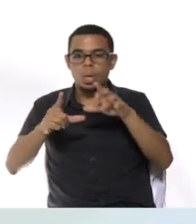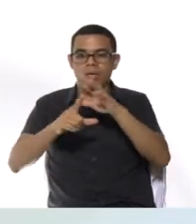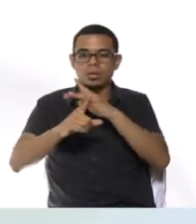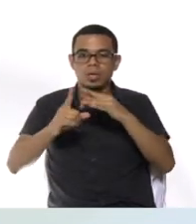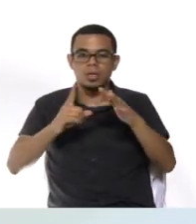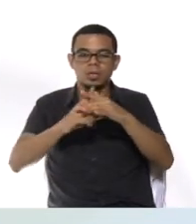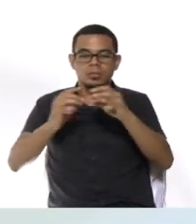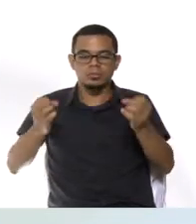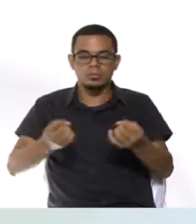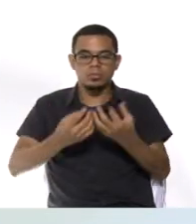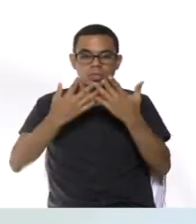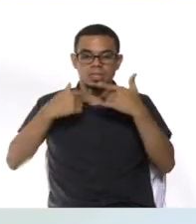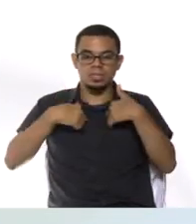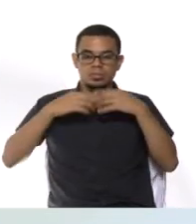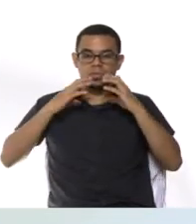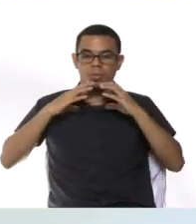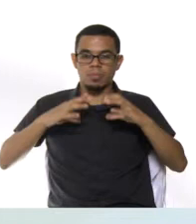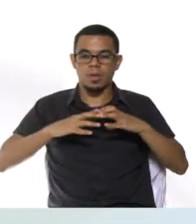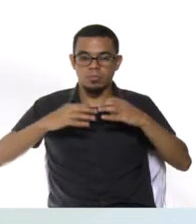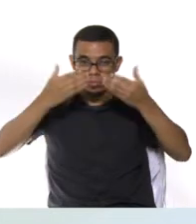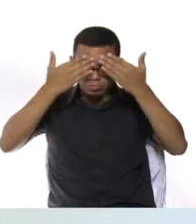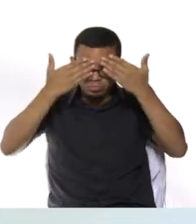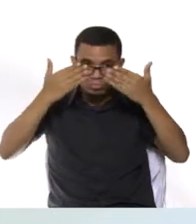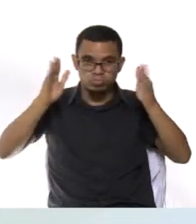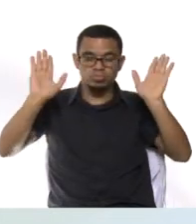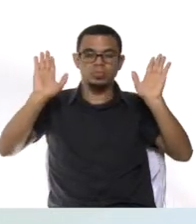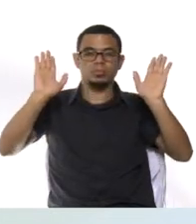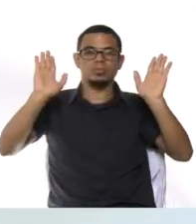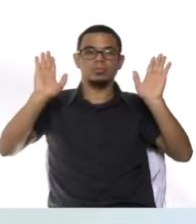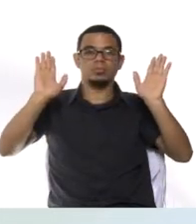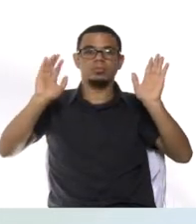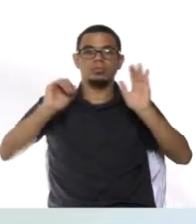son actividades para el esparcimiento del cuerpo y de la mente.